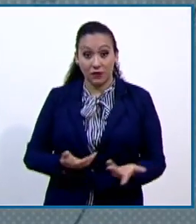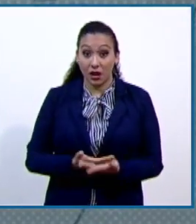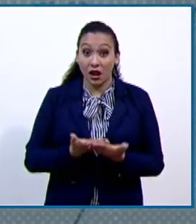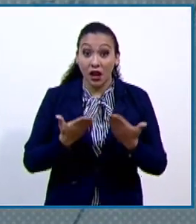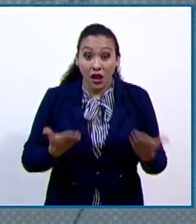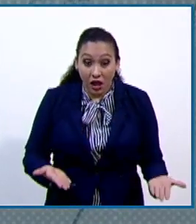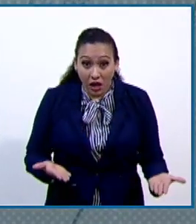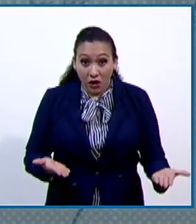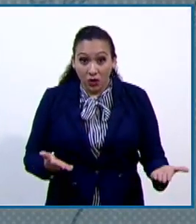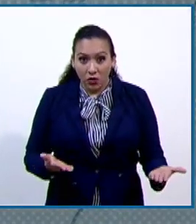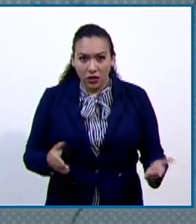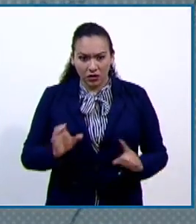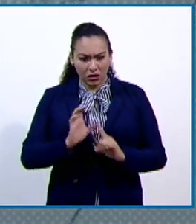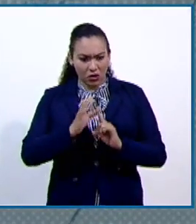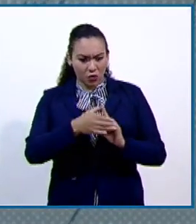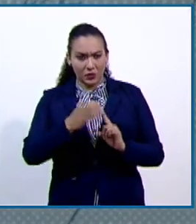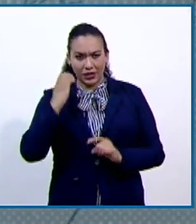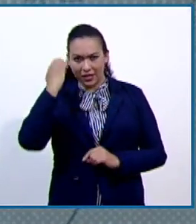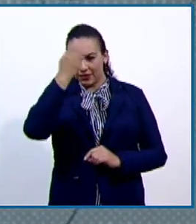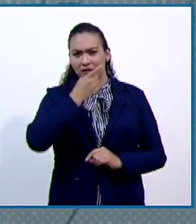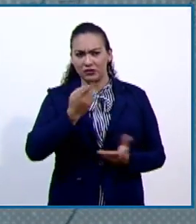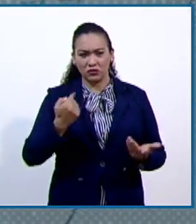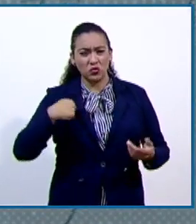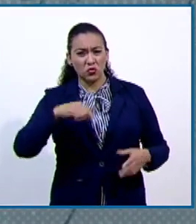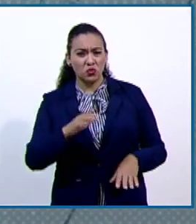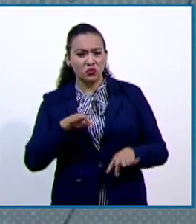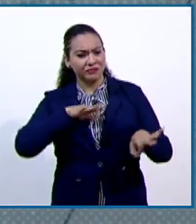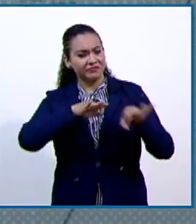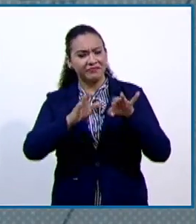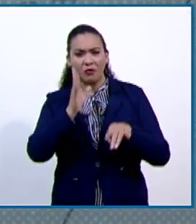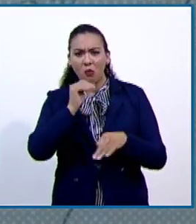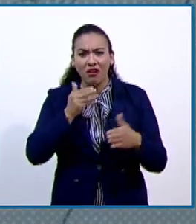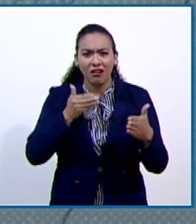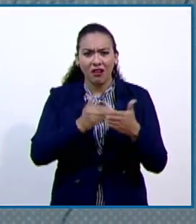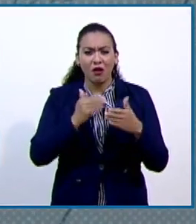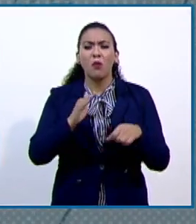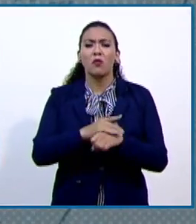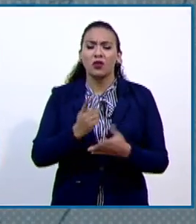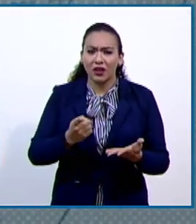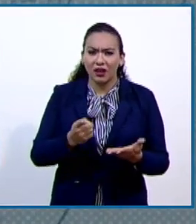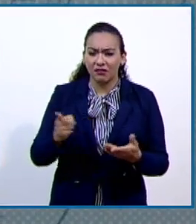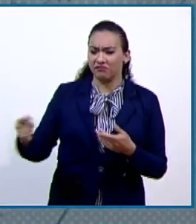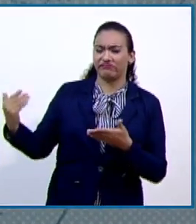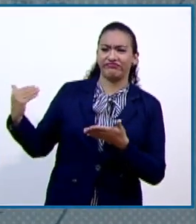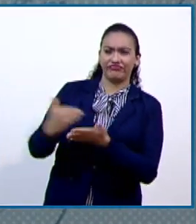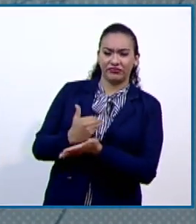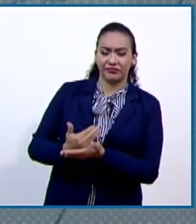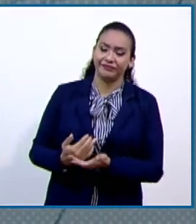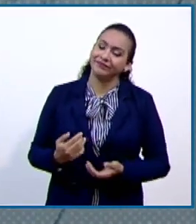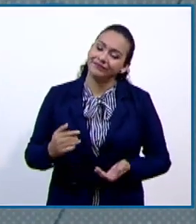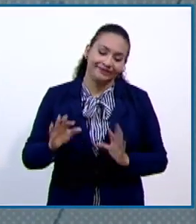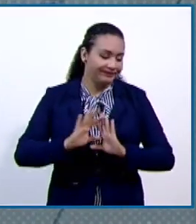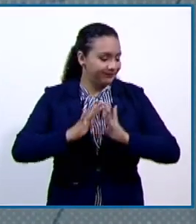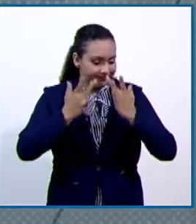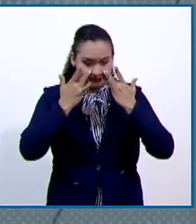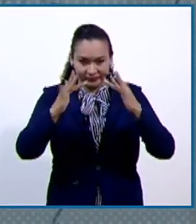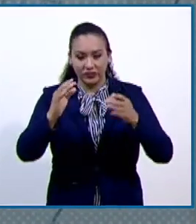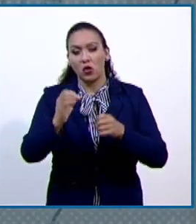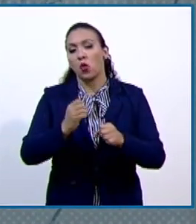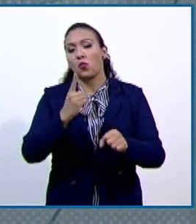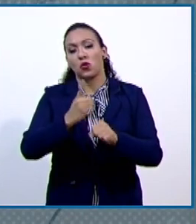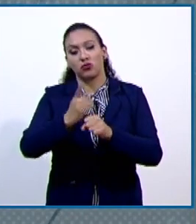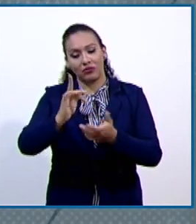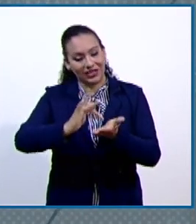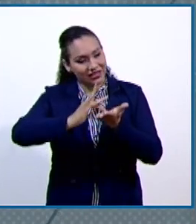perciben inviable la tarea que les fue encomendada, agradeciendo la oportunidad de haber participado en este ejercicio, reiterando